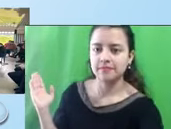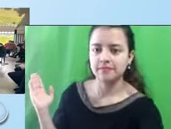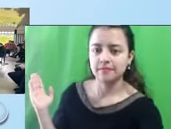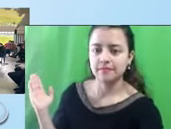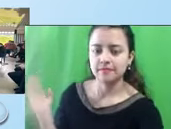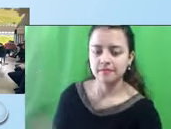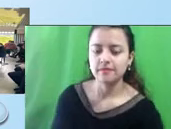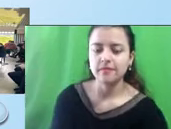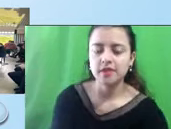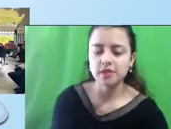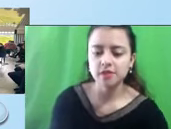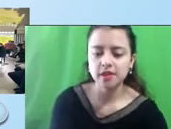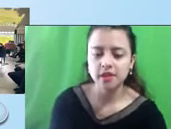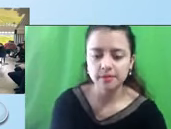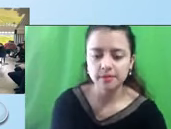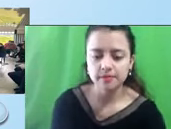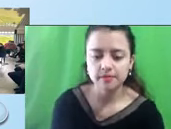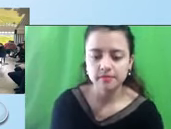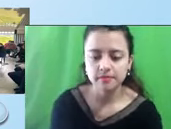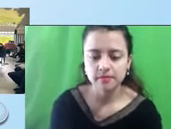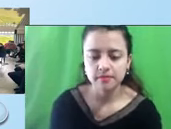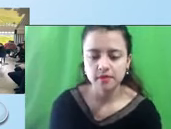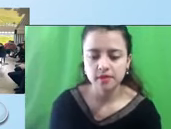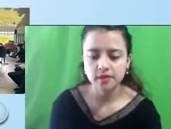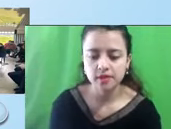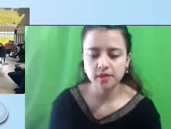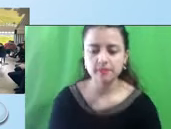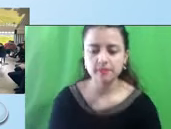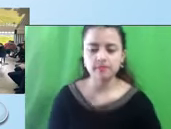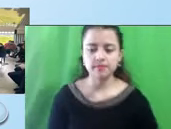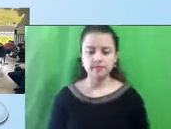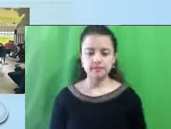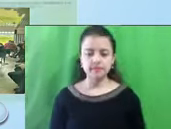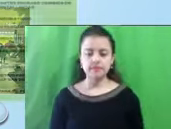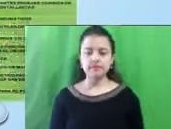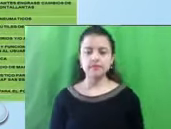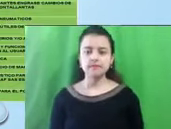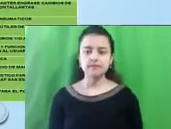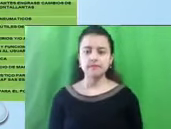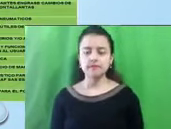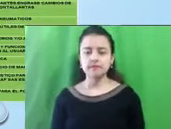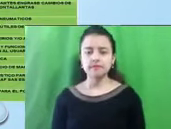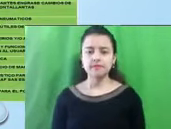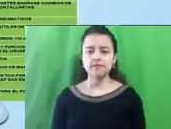También desde el Plan Estratégico de Talento Humano y las actividades convencionadas